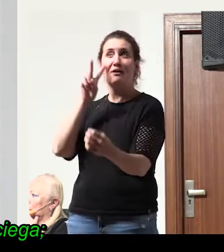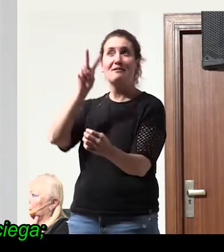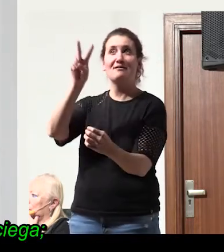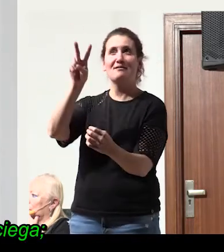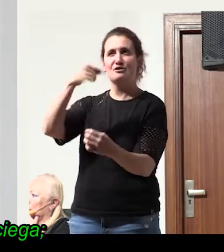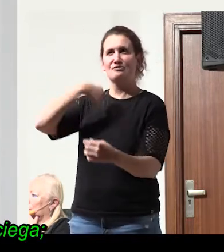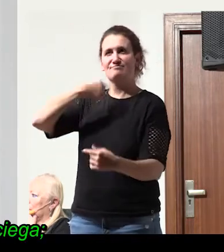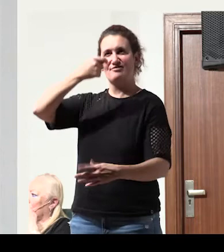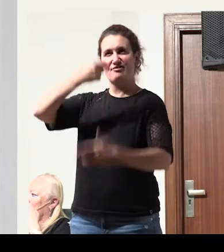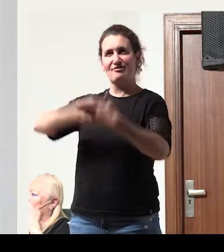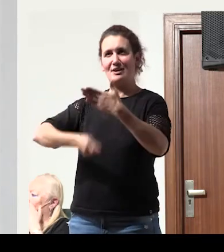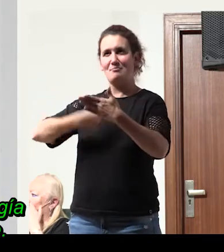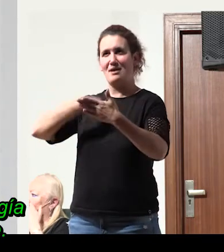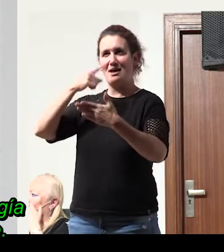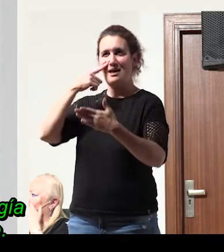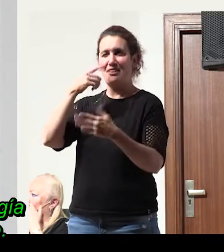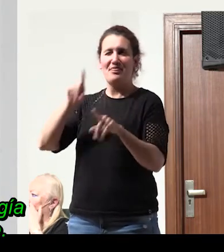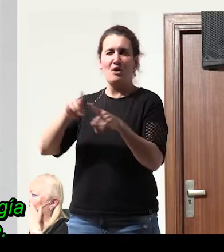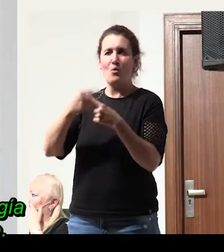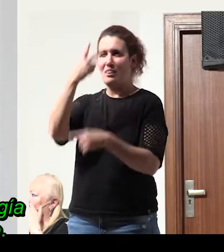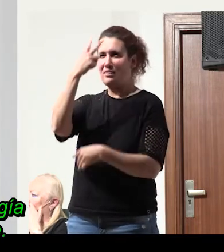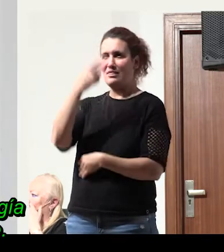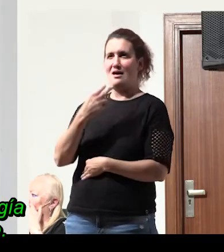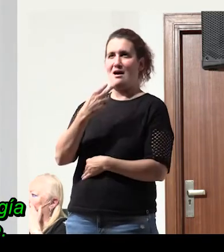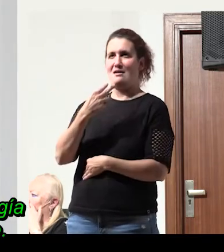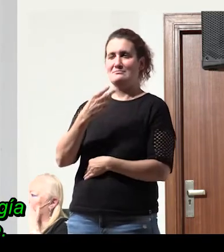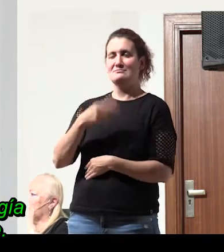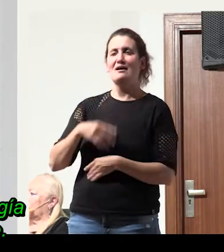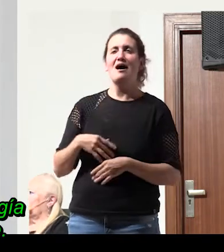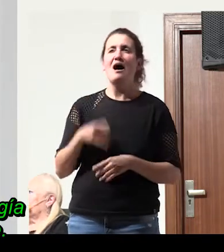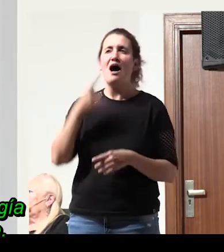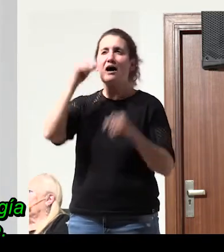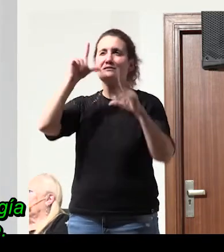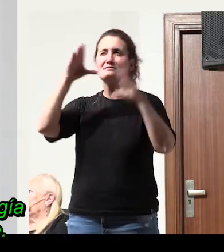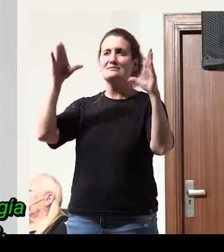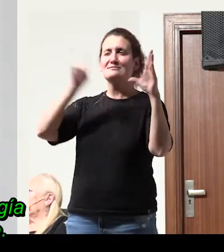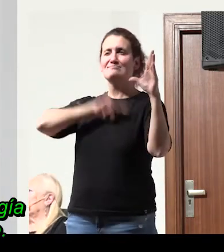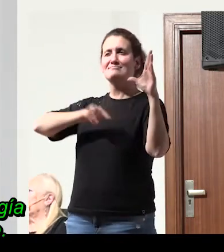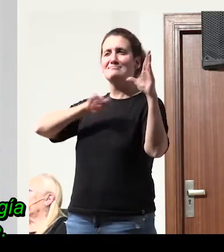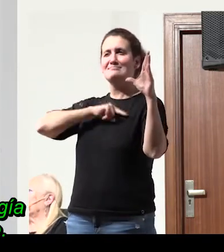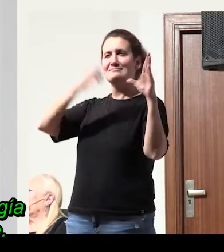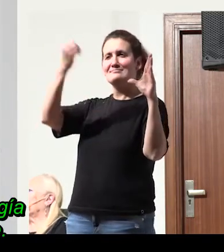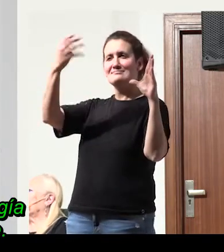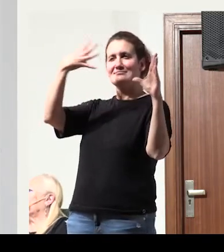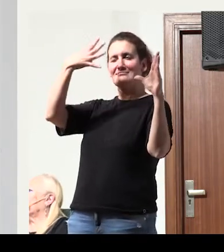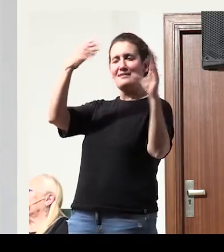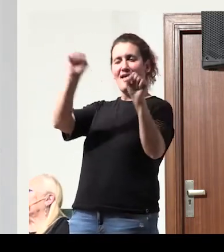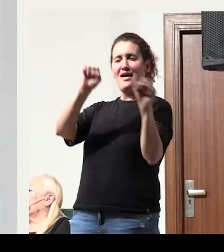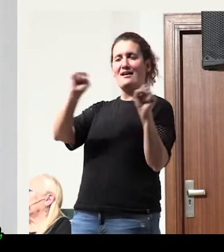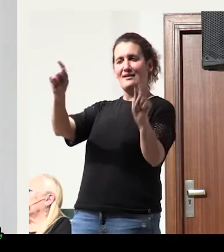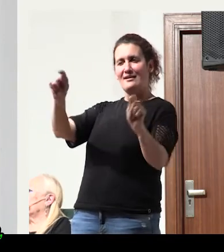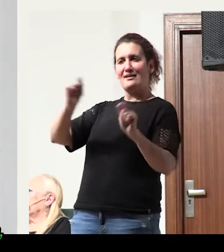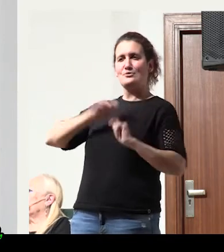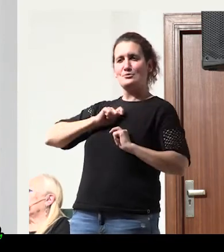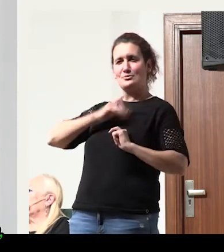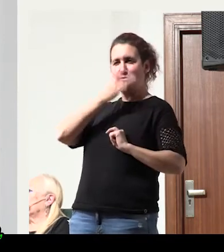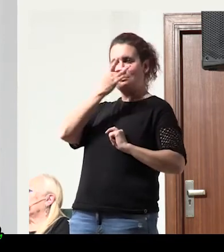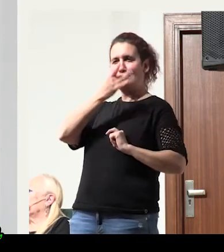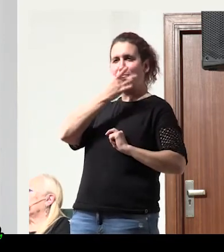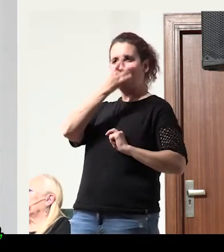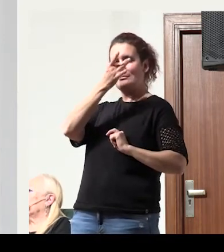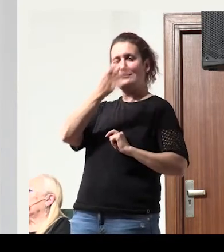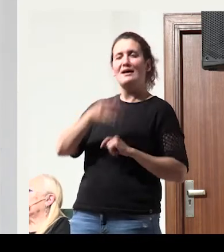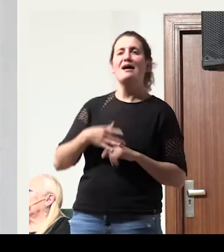riesgo de quedarme ciega, atenta a sentir y gozar la energía que esa vergüenza contiene. Representar